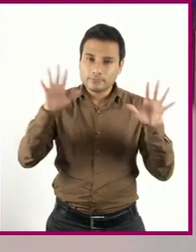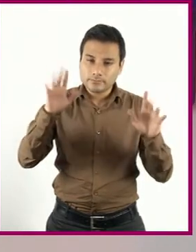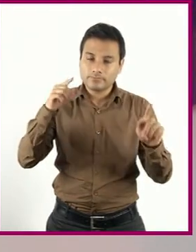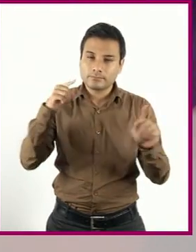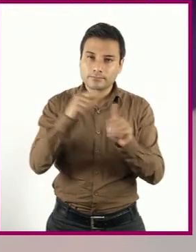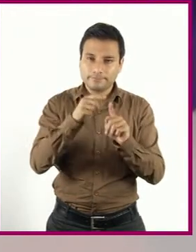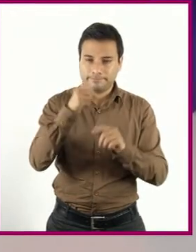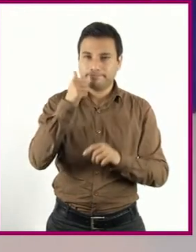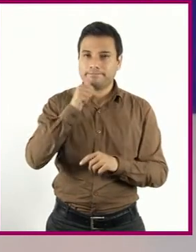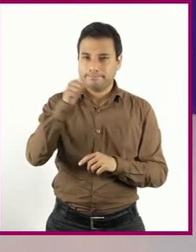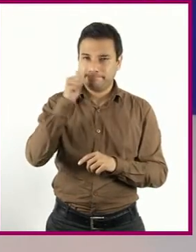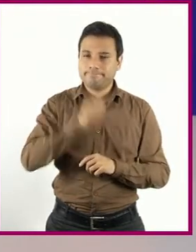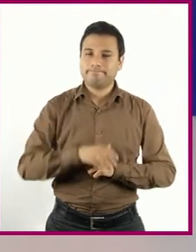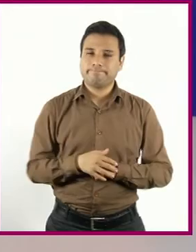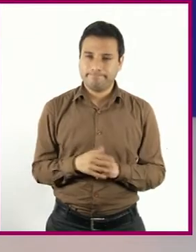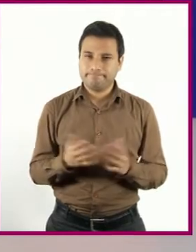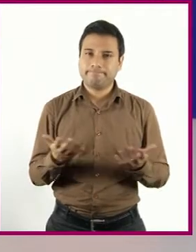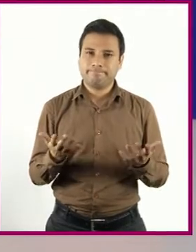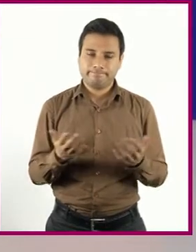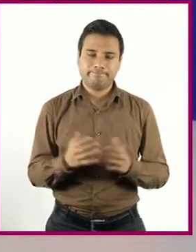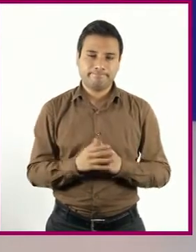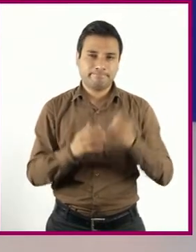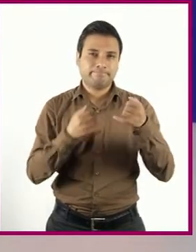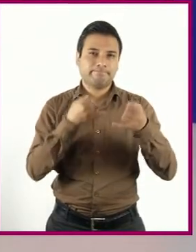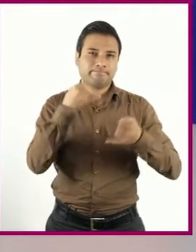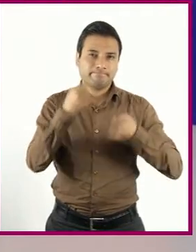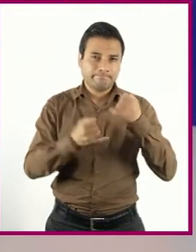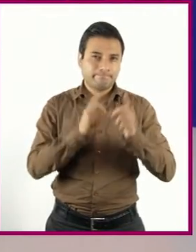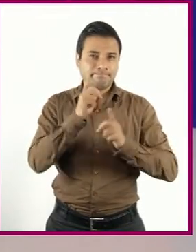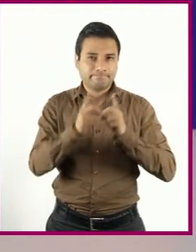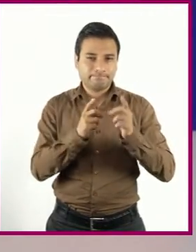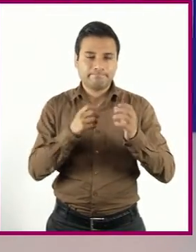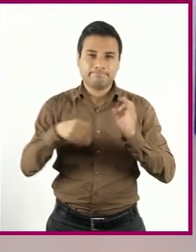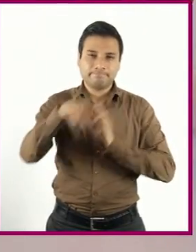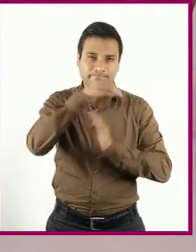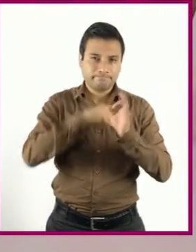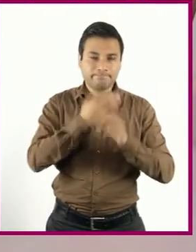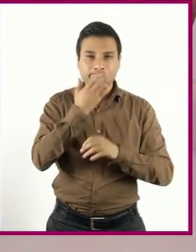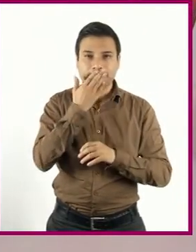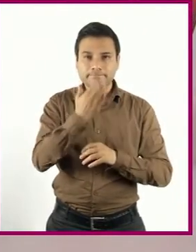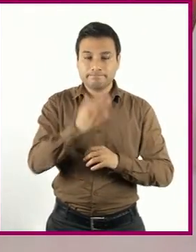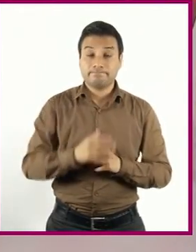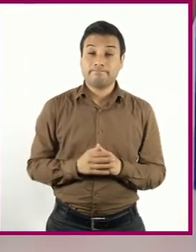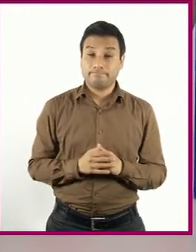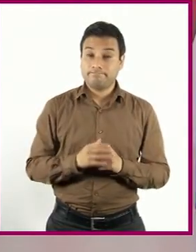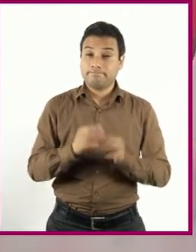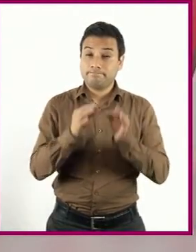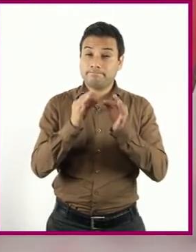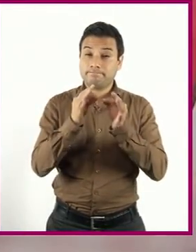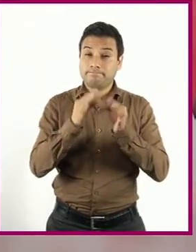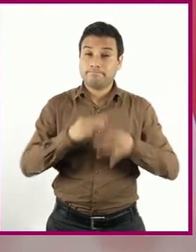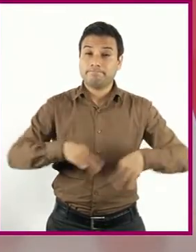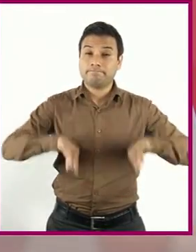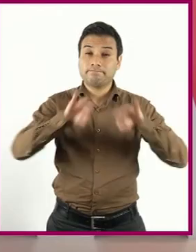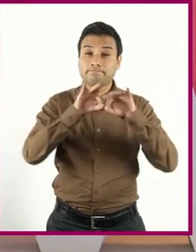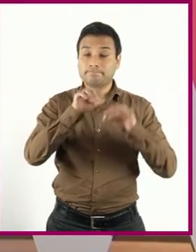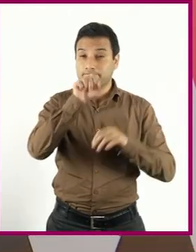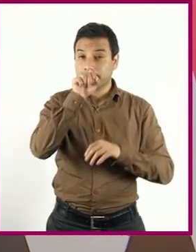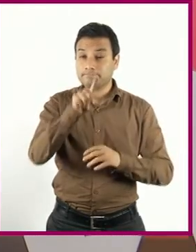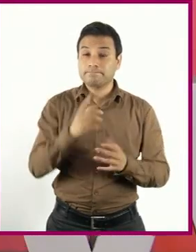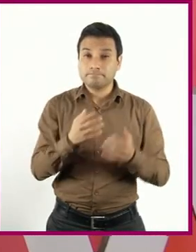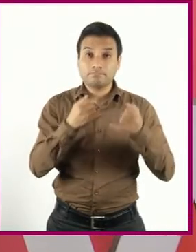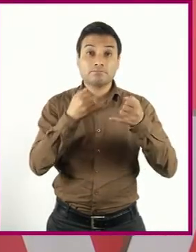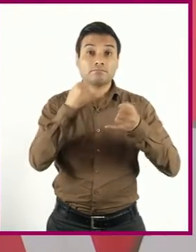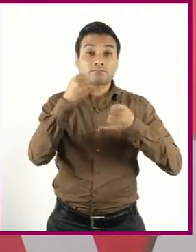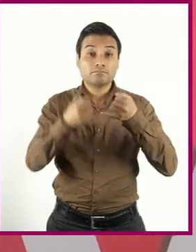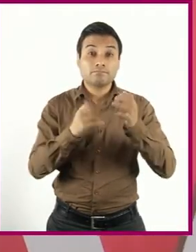las normas que se siguen en cada uno de los juegos deportivos en los que participamos. Pero sobre todo, permiten que el juego se